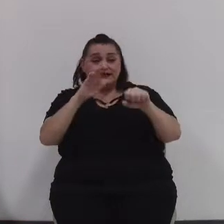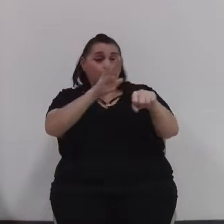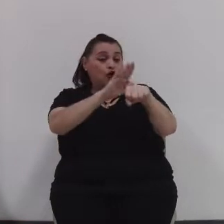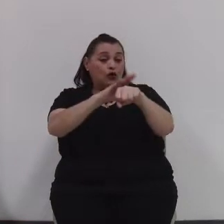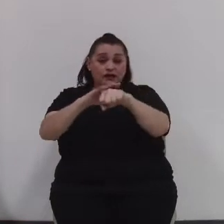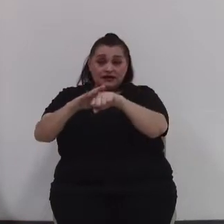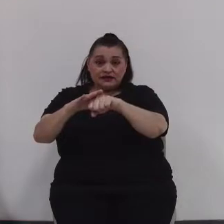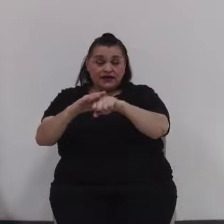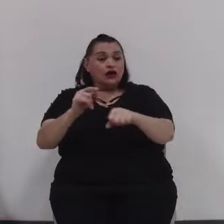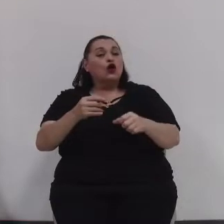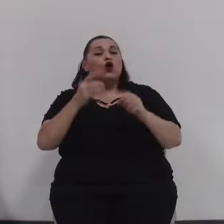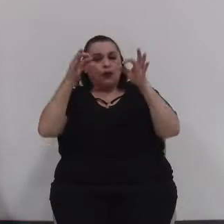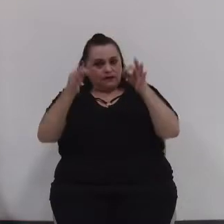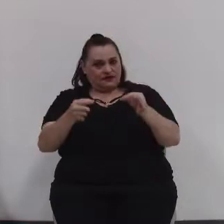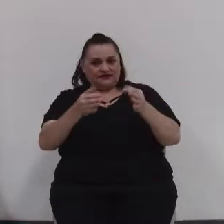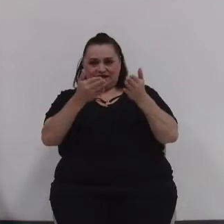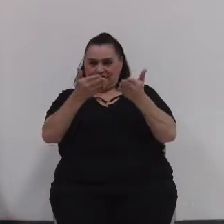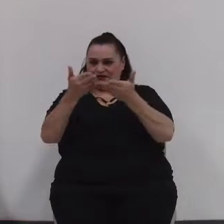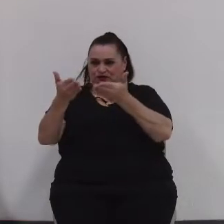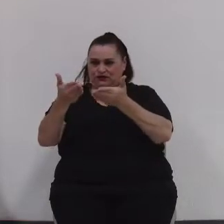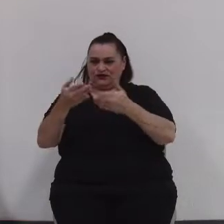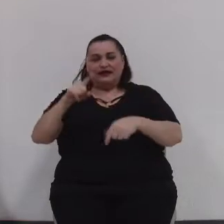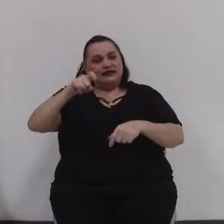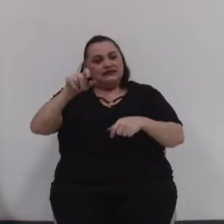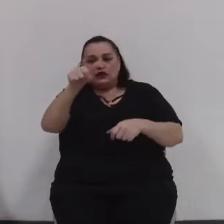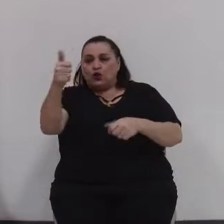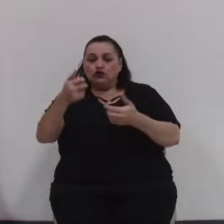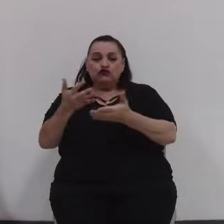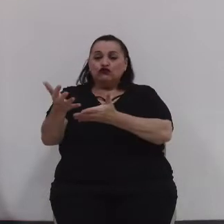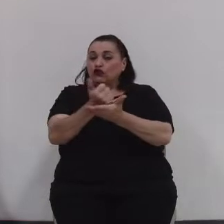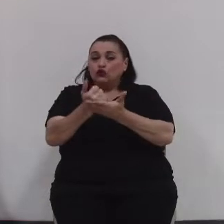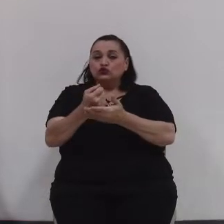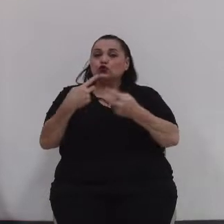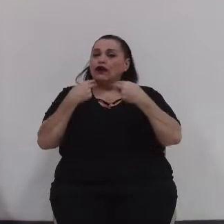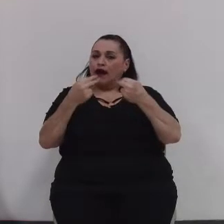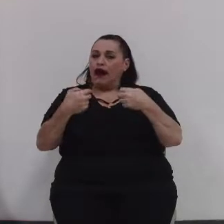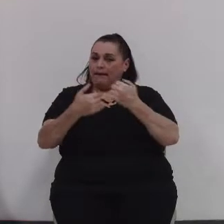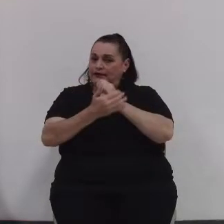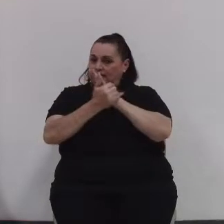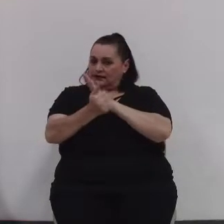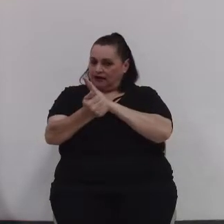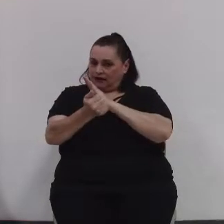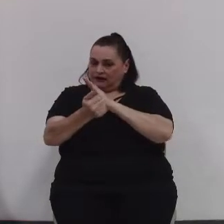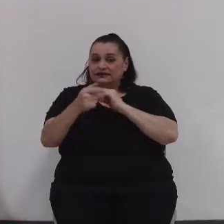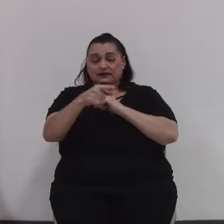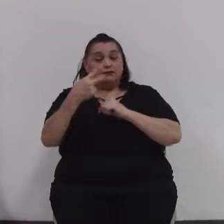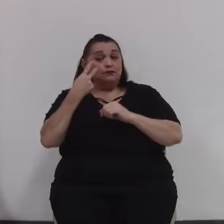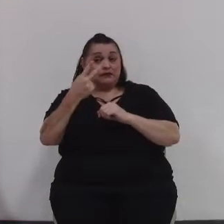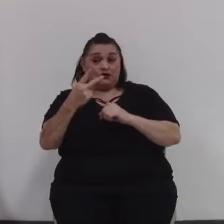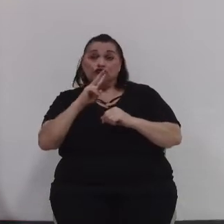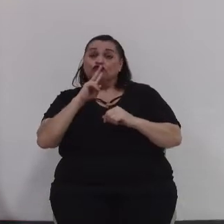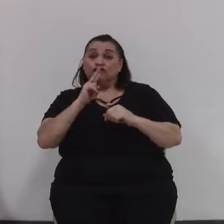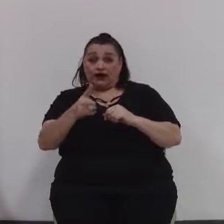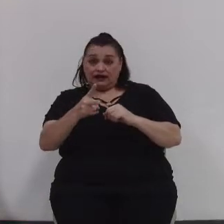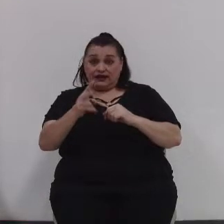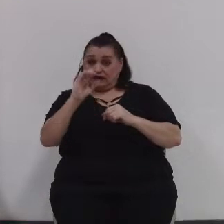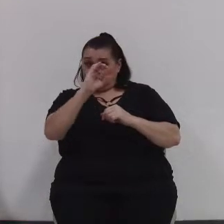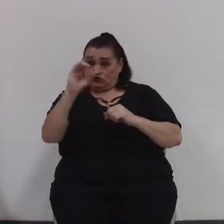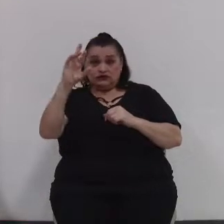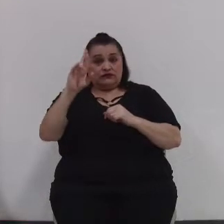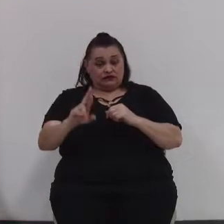convencer. Se requieren de otros recursos y habilidades. Ante este panorama y considerando la realidad